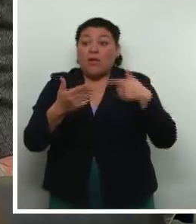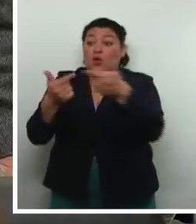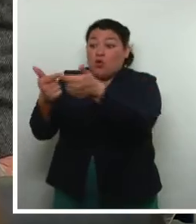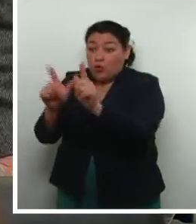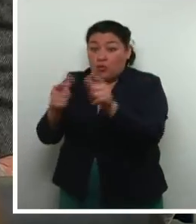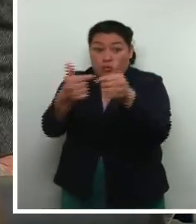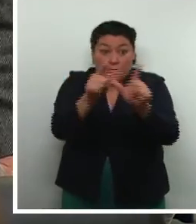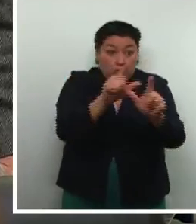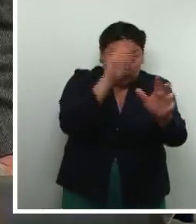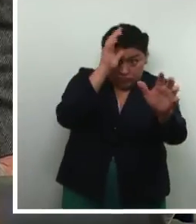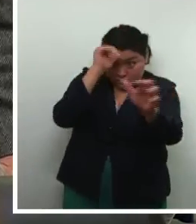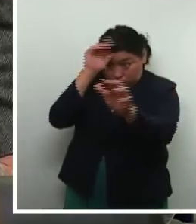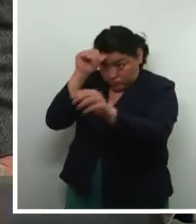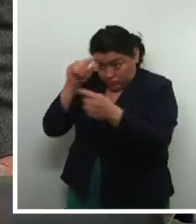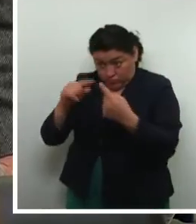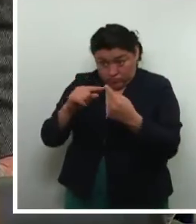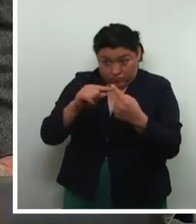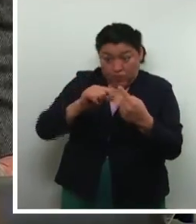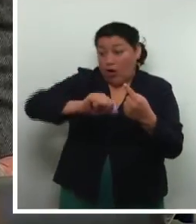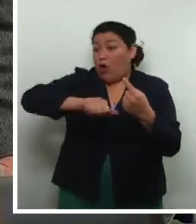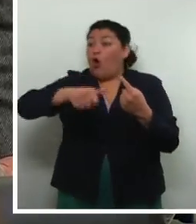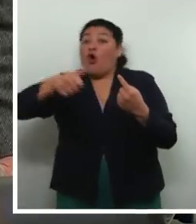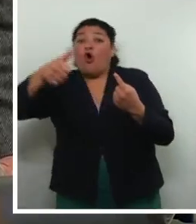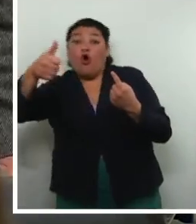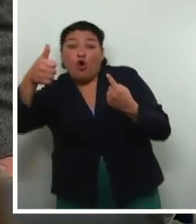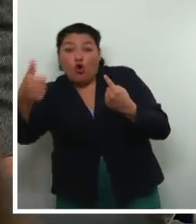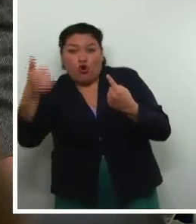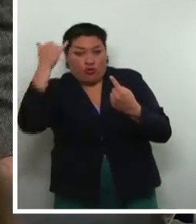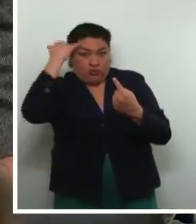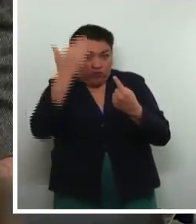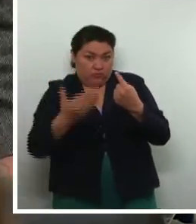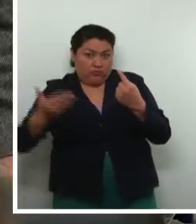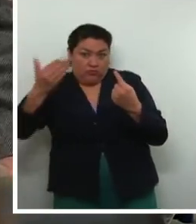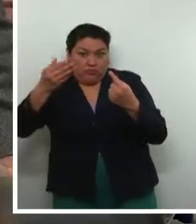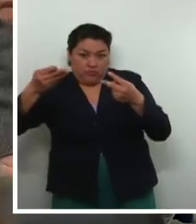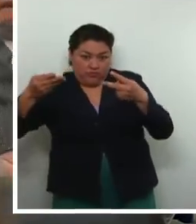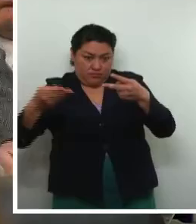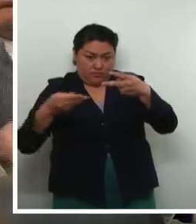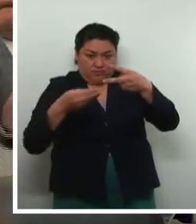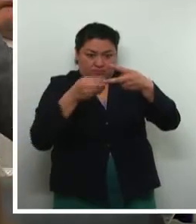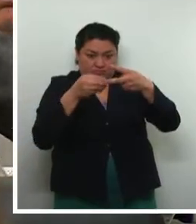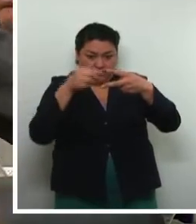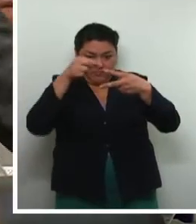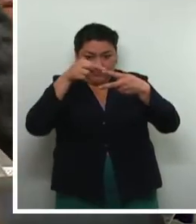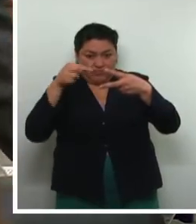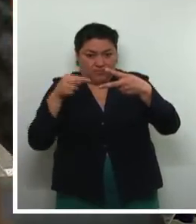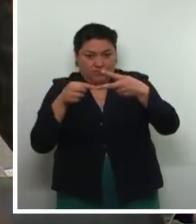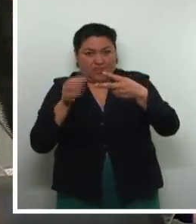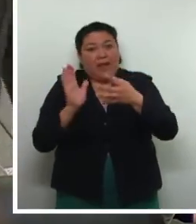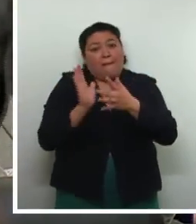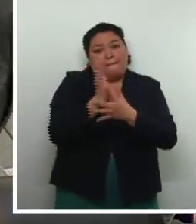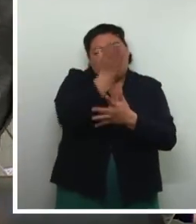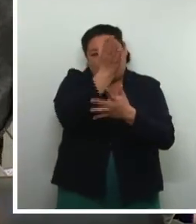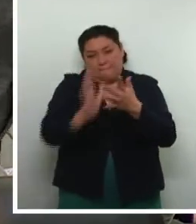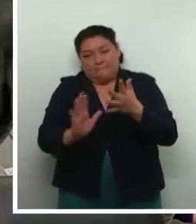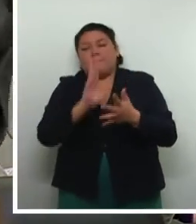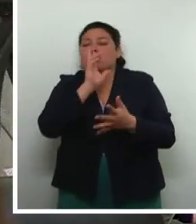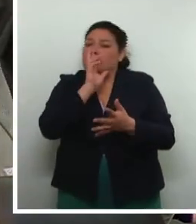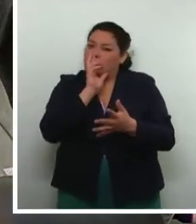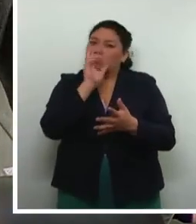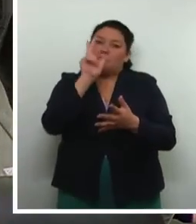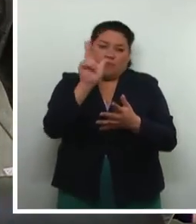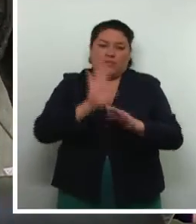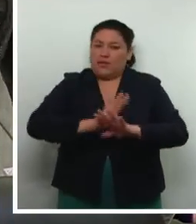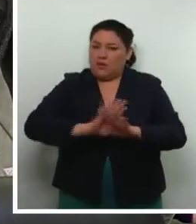además existe otra reserva, en lo sucesivo no se considere en el bloque de la gran reserva